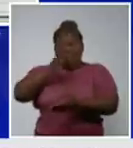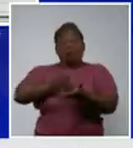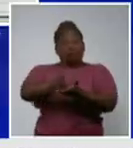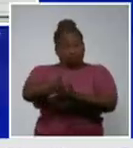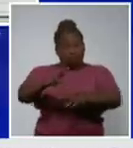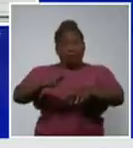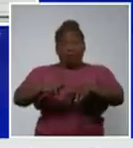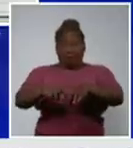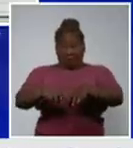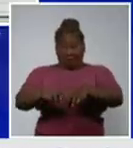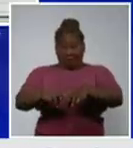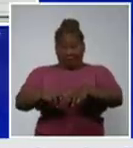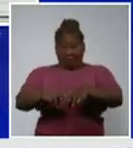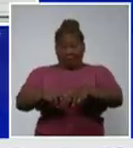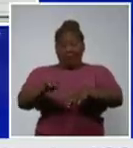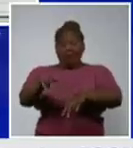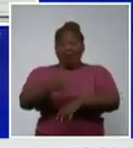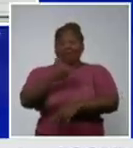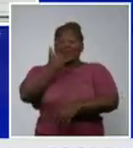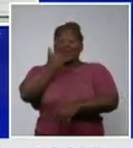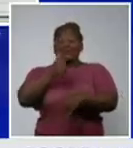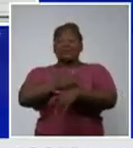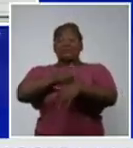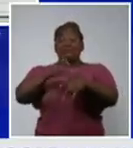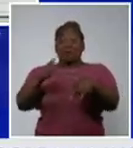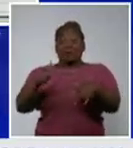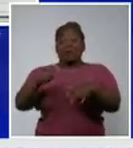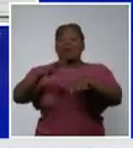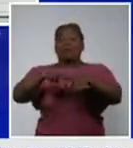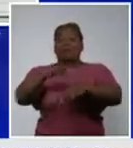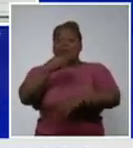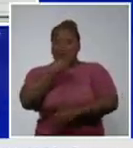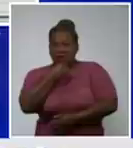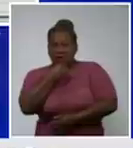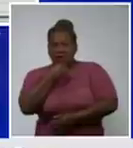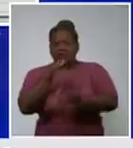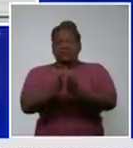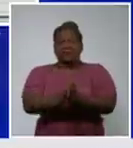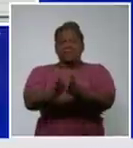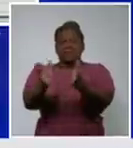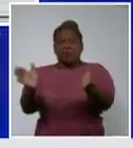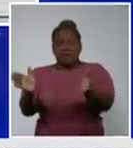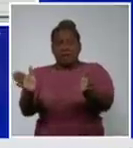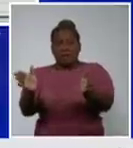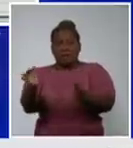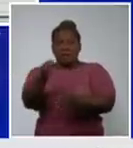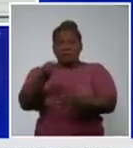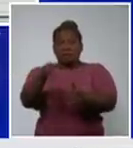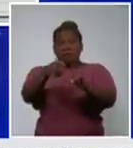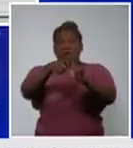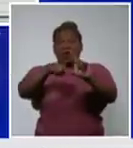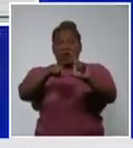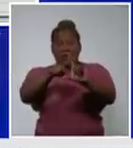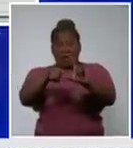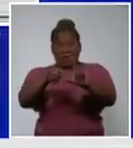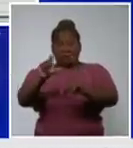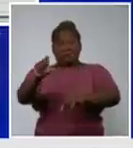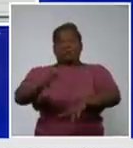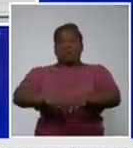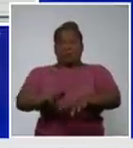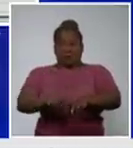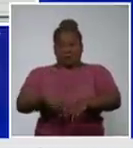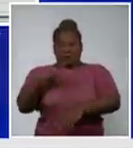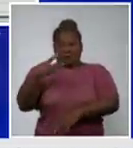la incidencia mayor en Habana Vieja, San Miguel del Padrón, Regla y Centro Habana, y con